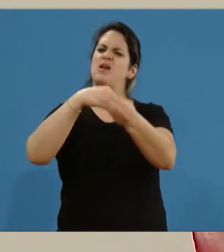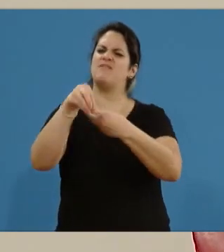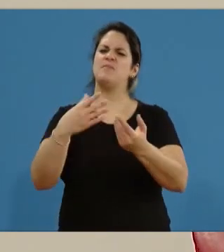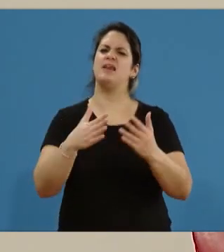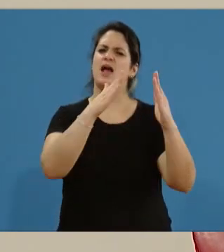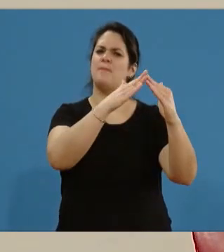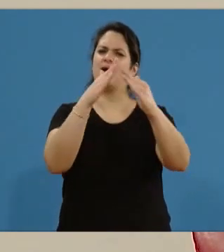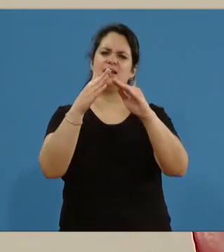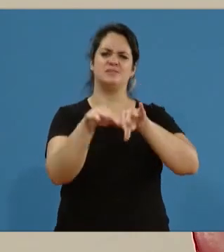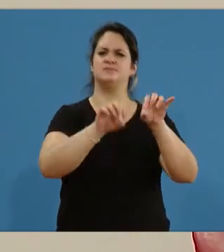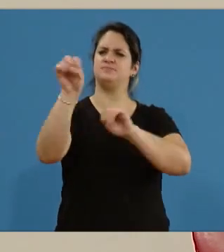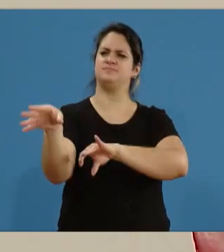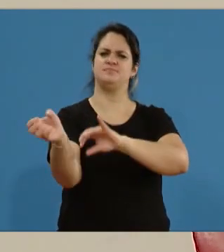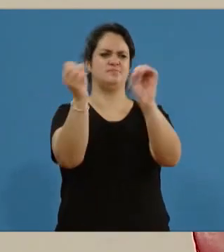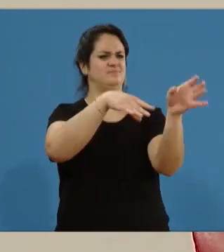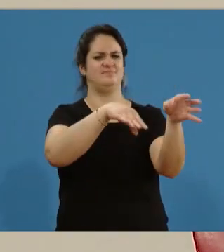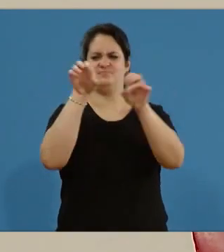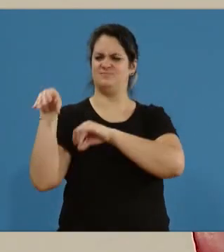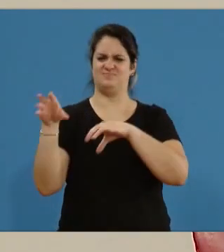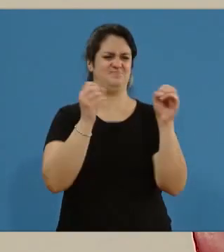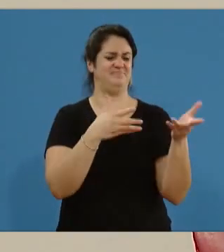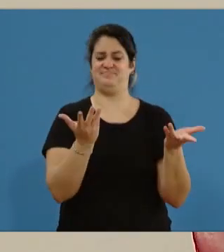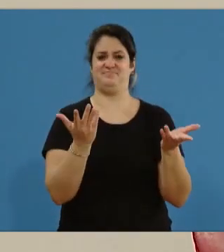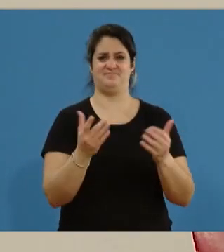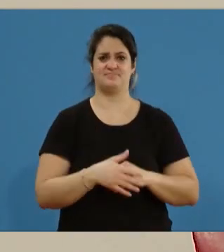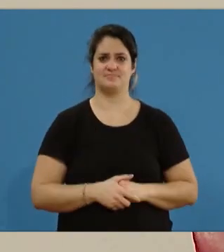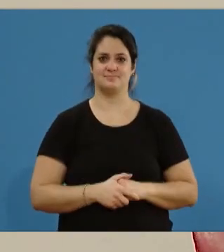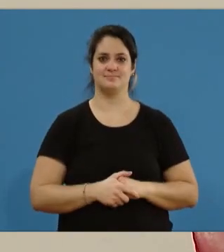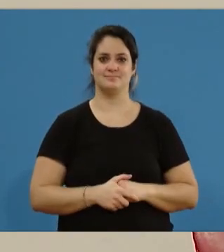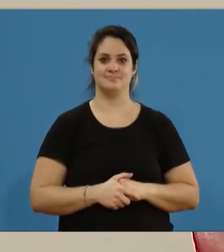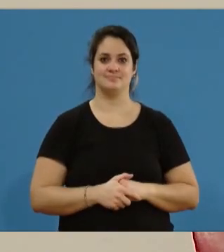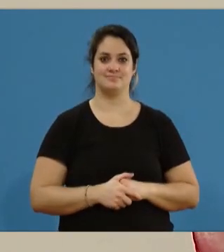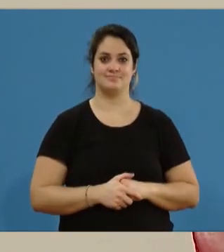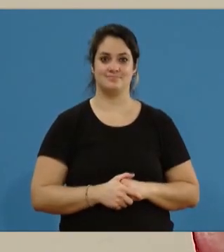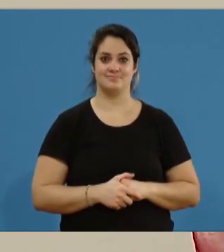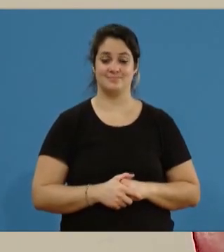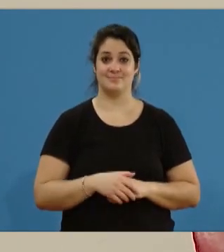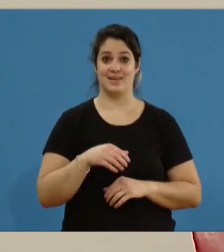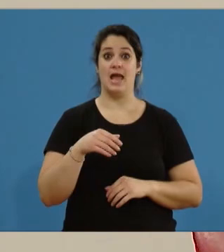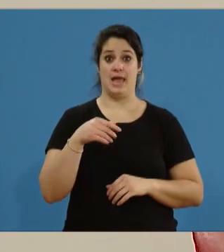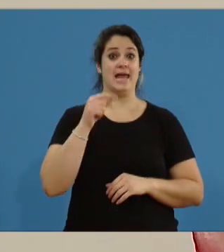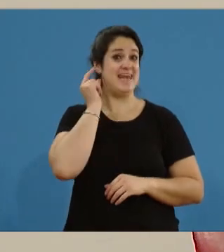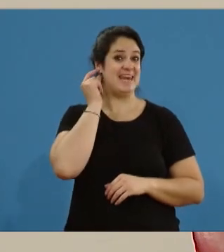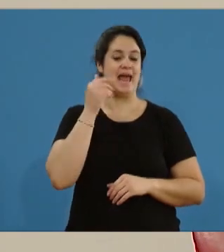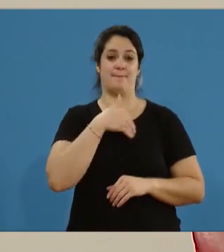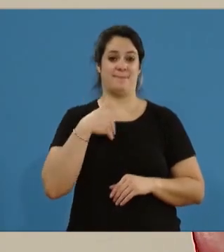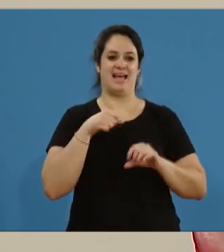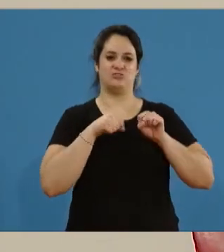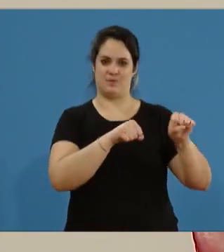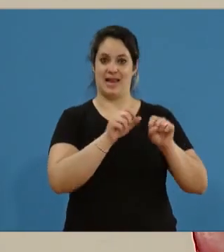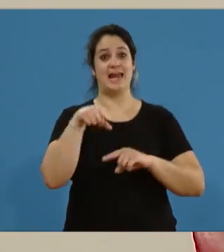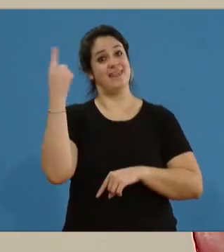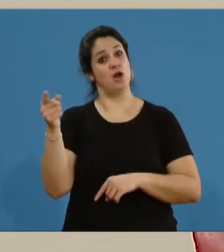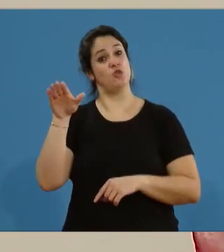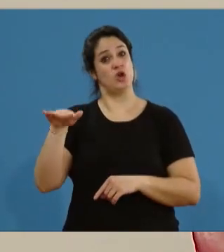pueden vivir mudándose de acá para allá toda la vida. La mamá de Mirta trabaja en un supermercado. La de